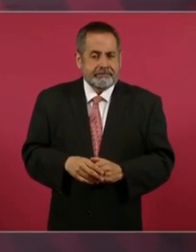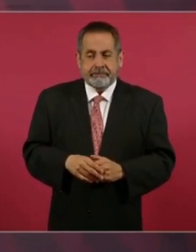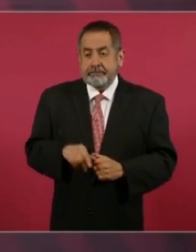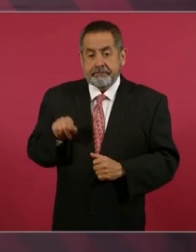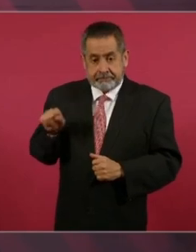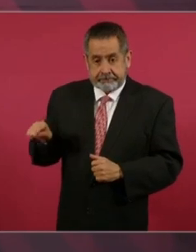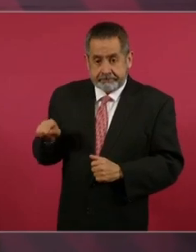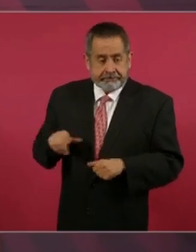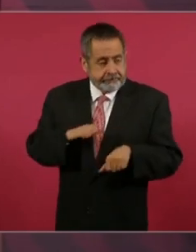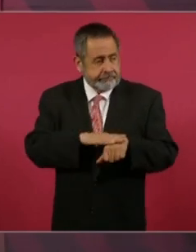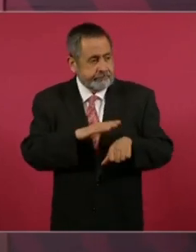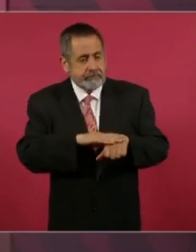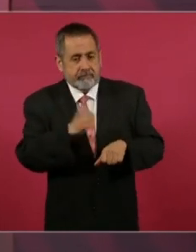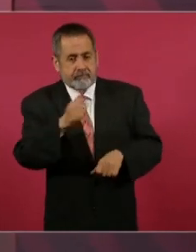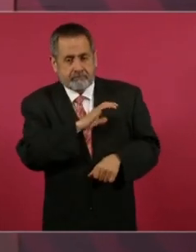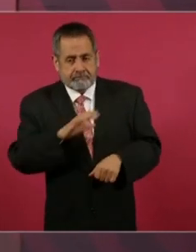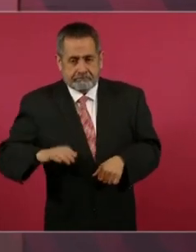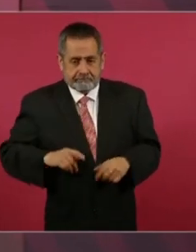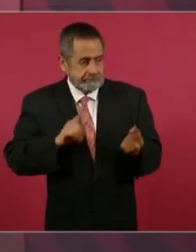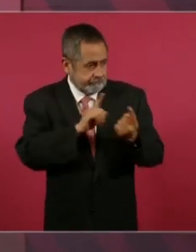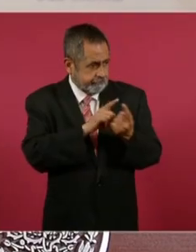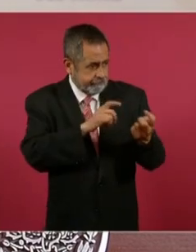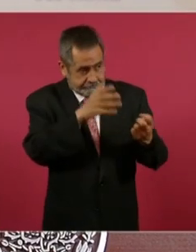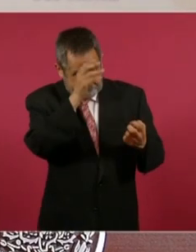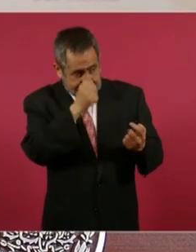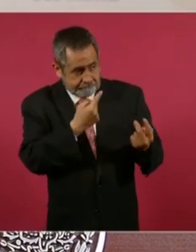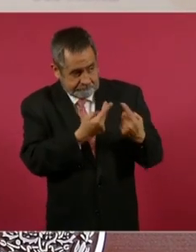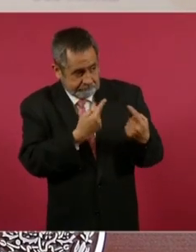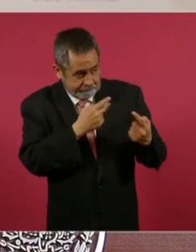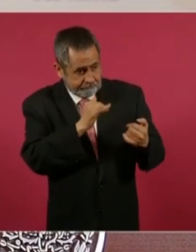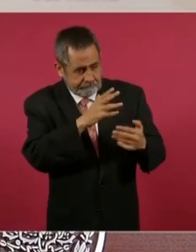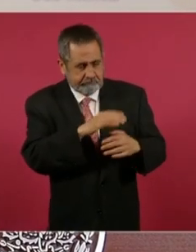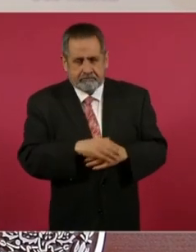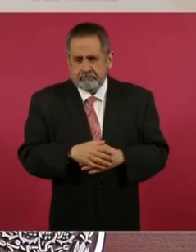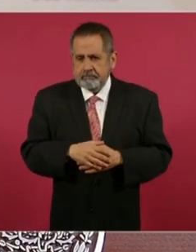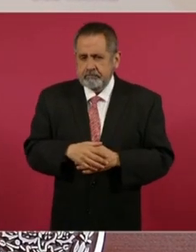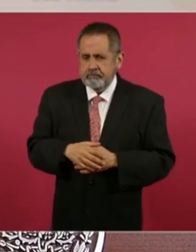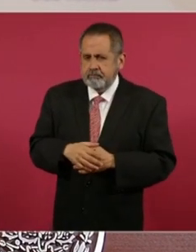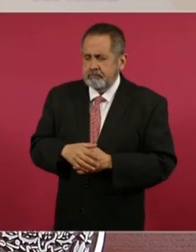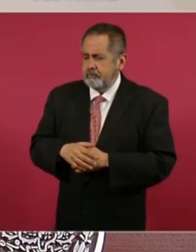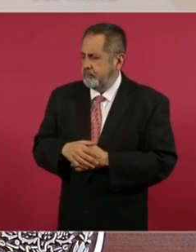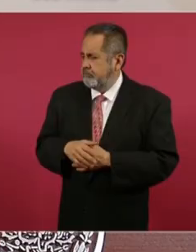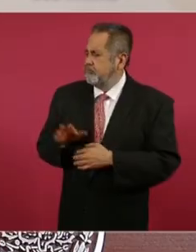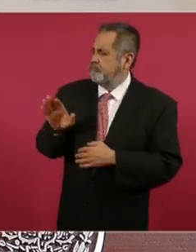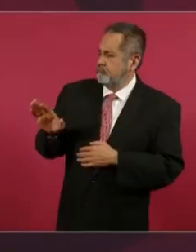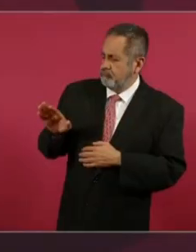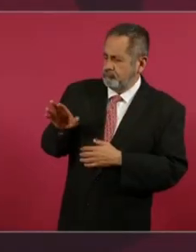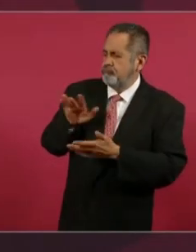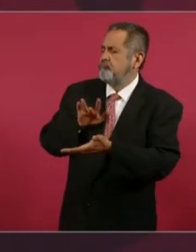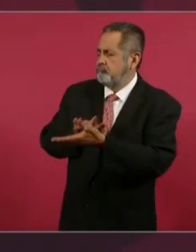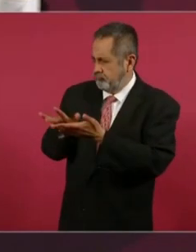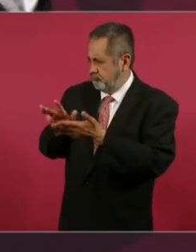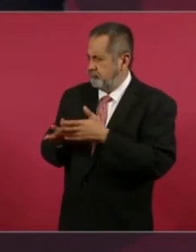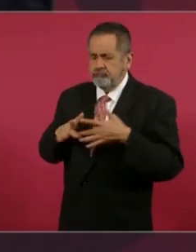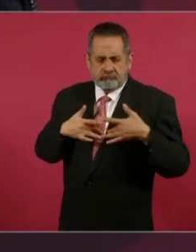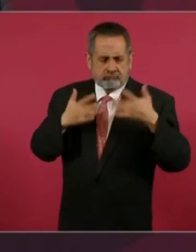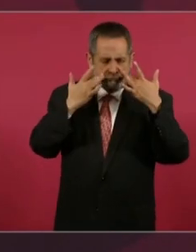llegaba a un acuerdo. Y uno de ellos le dijo, bueno, yo sí